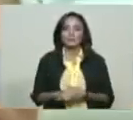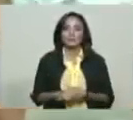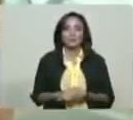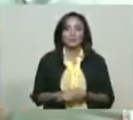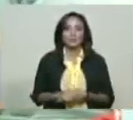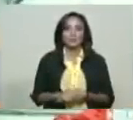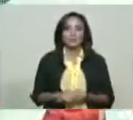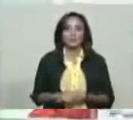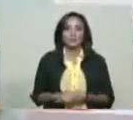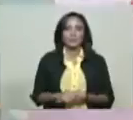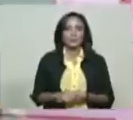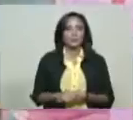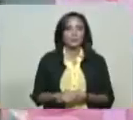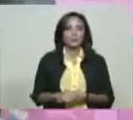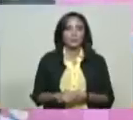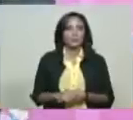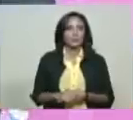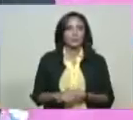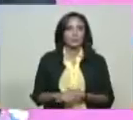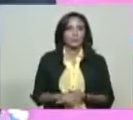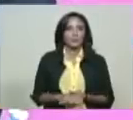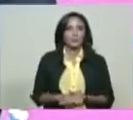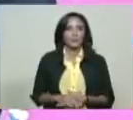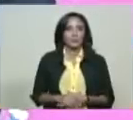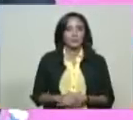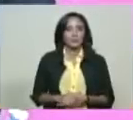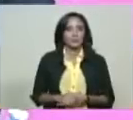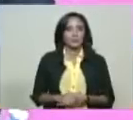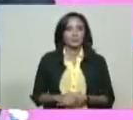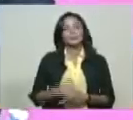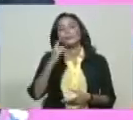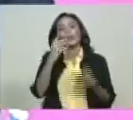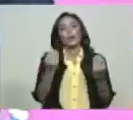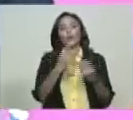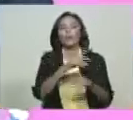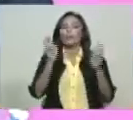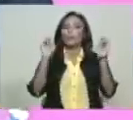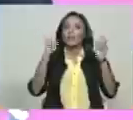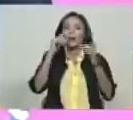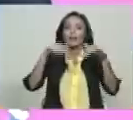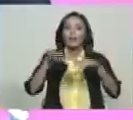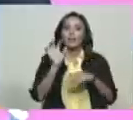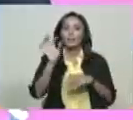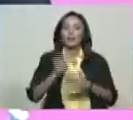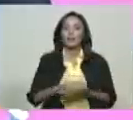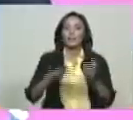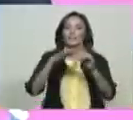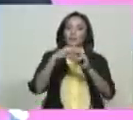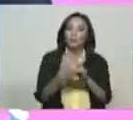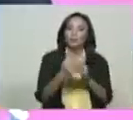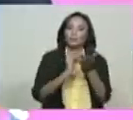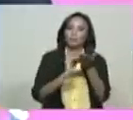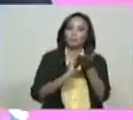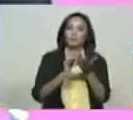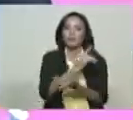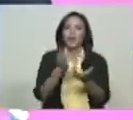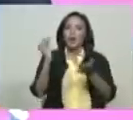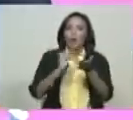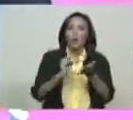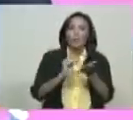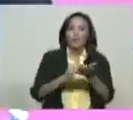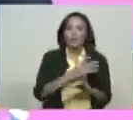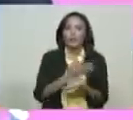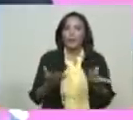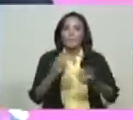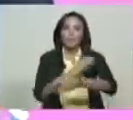educación. Esos son los temas nuestros, los temas del país. Más nunca volvamos